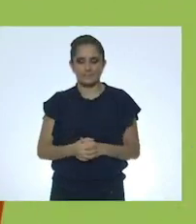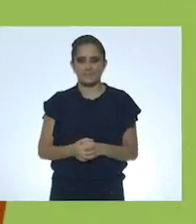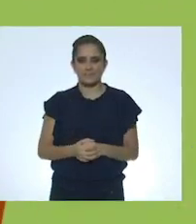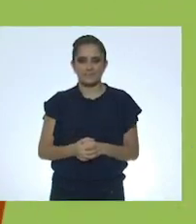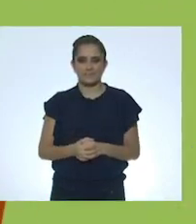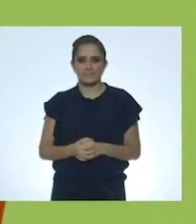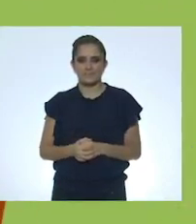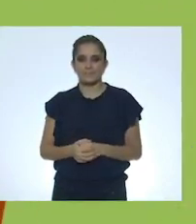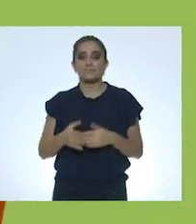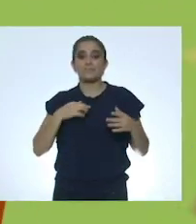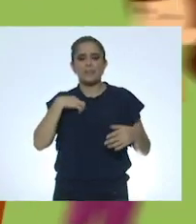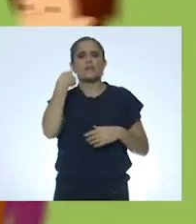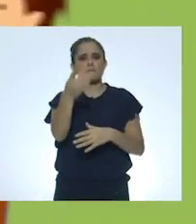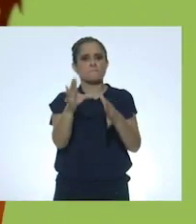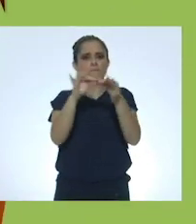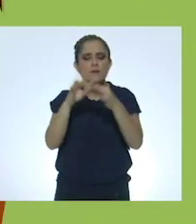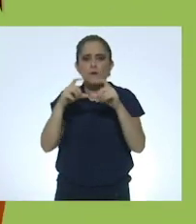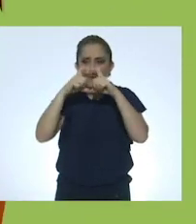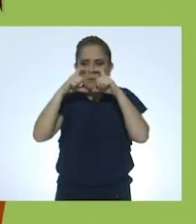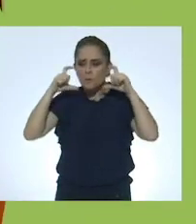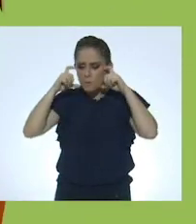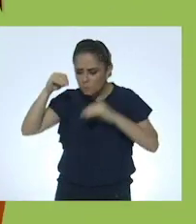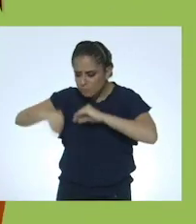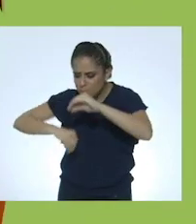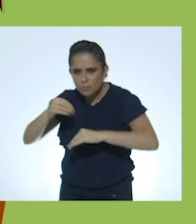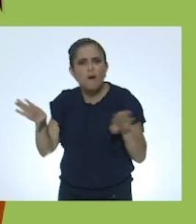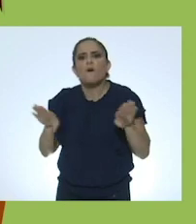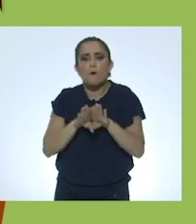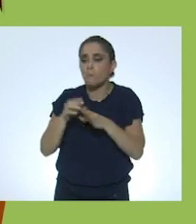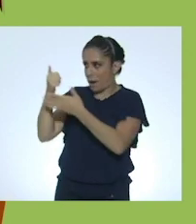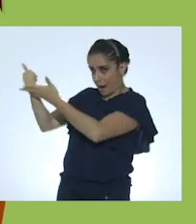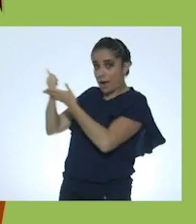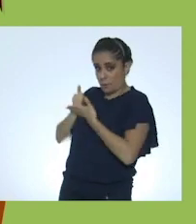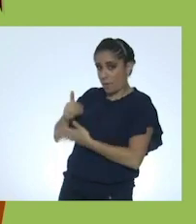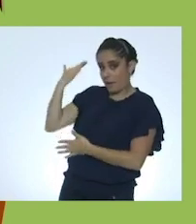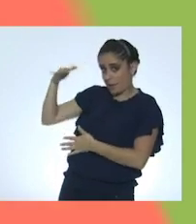Te enseñaremos cómo armar un cubrebocas con ayuda de un adulto.